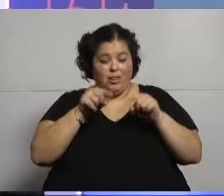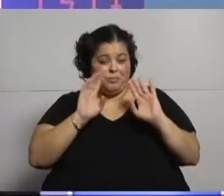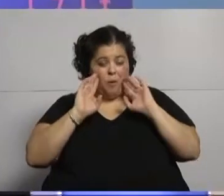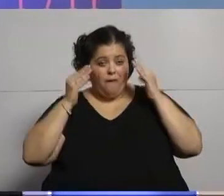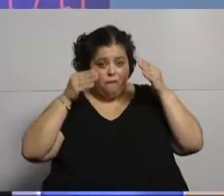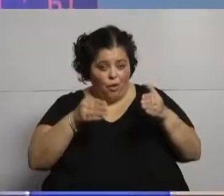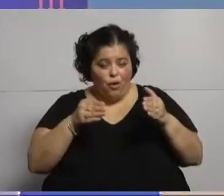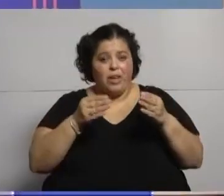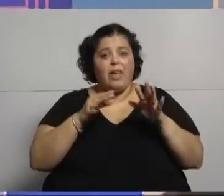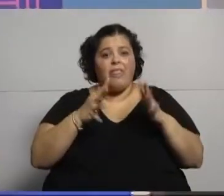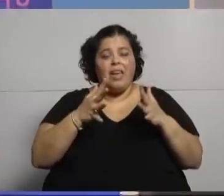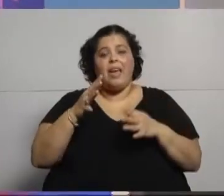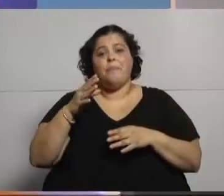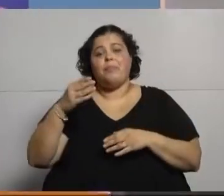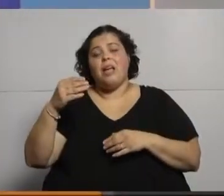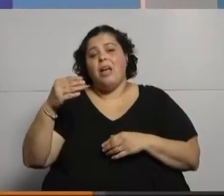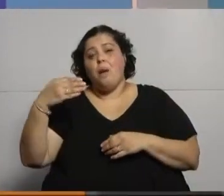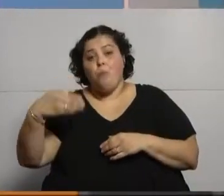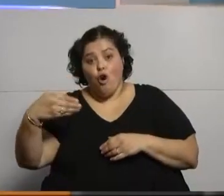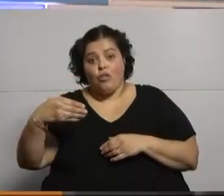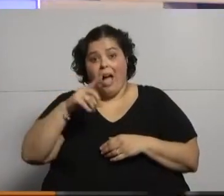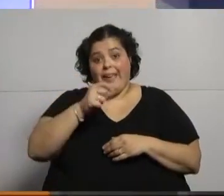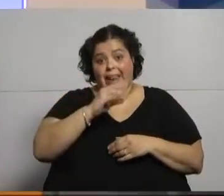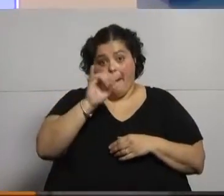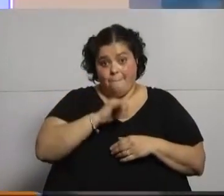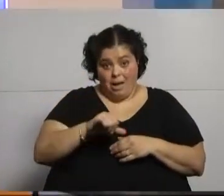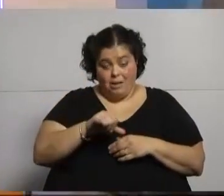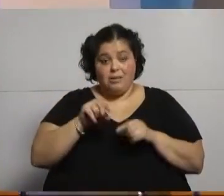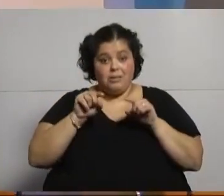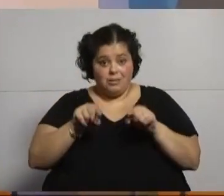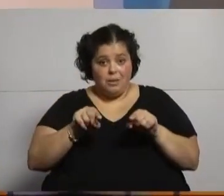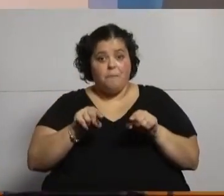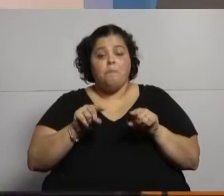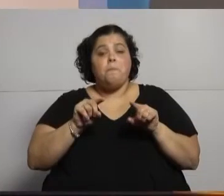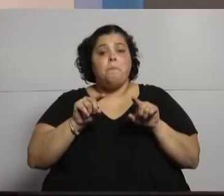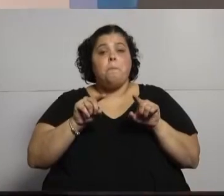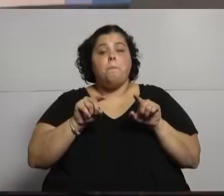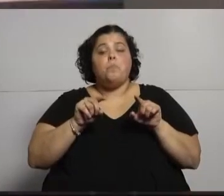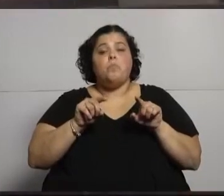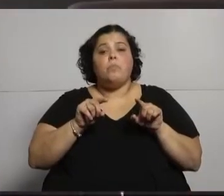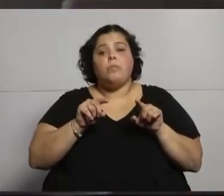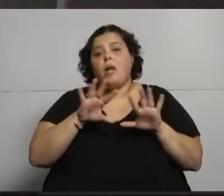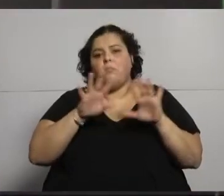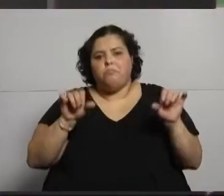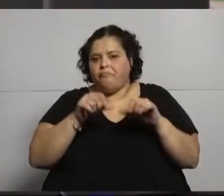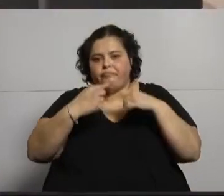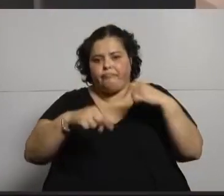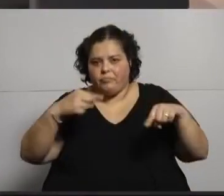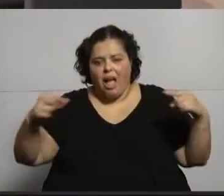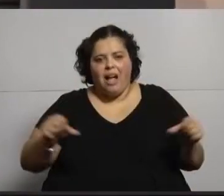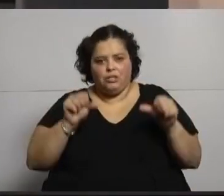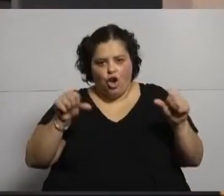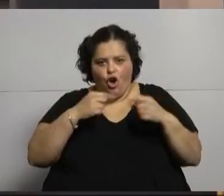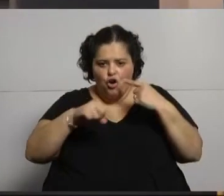digamos, tanto de Bogotá y La Paz más transversal, con todas las acciones que en definitiva venimos haciendo todas las